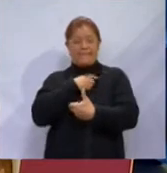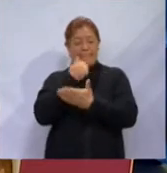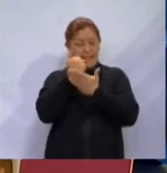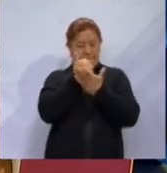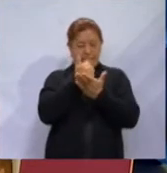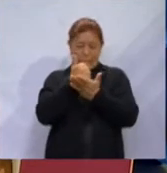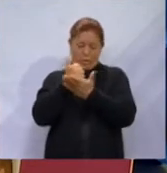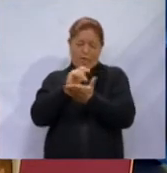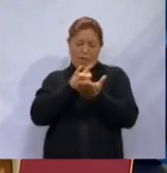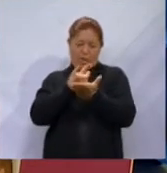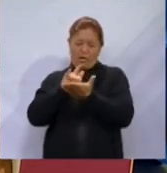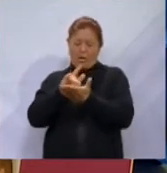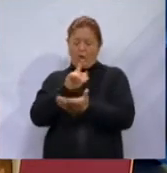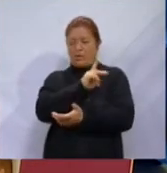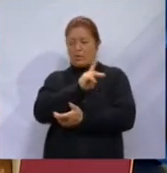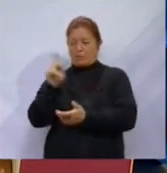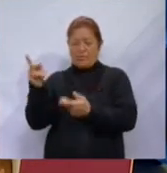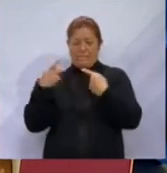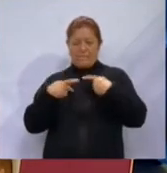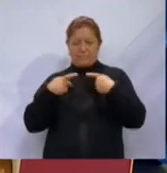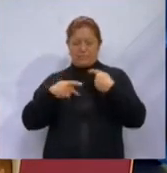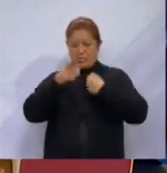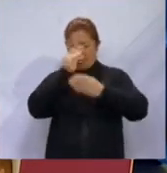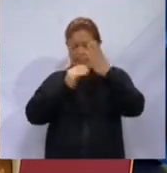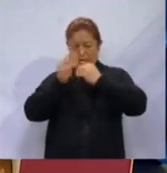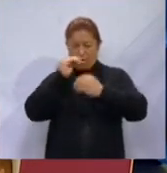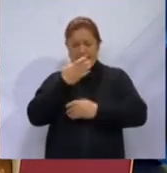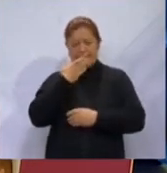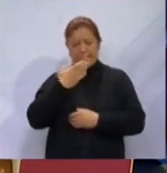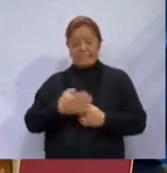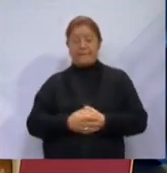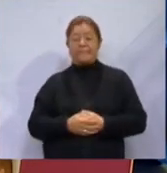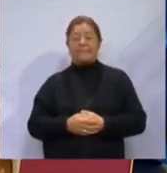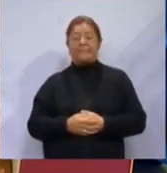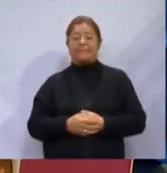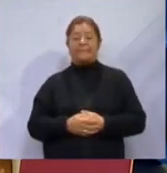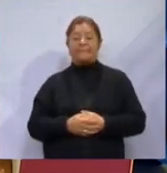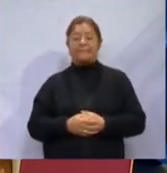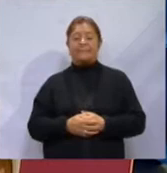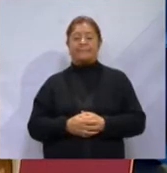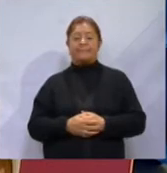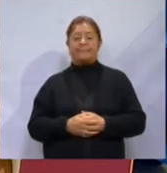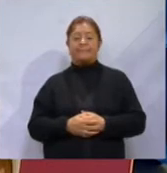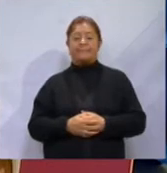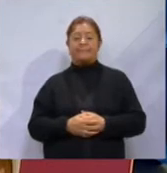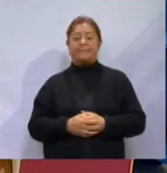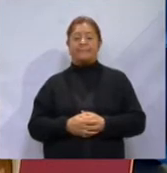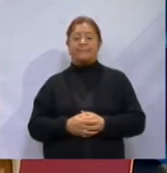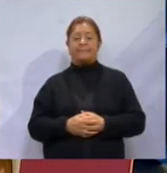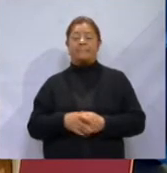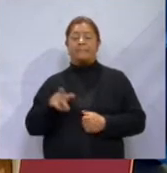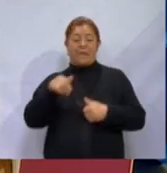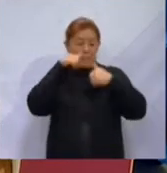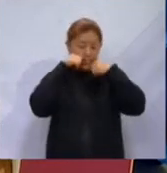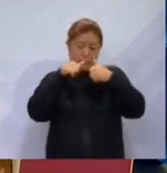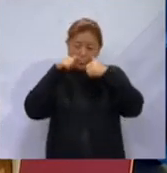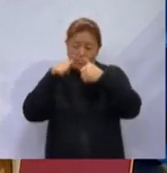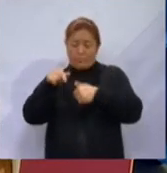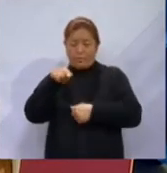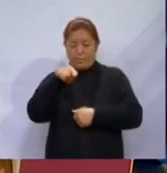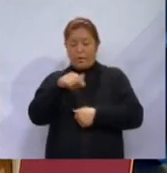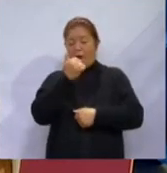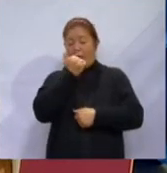el aprendizaje de todos los estudiantes sin importar o poniendo atención a estos alumnos que pueden